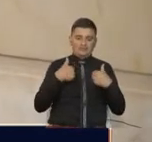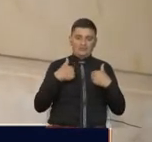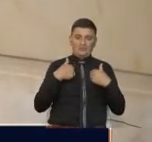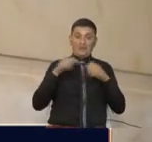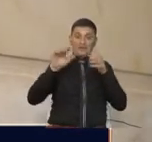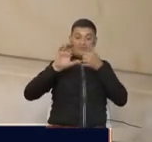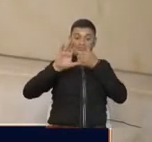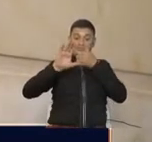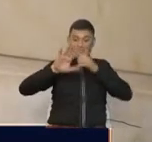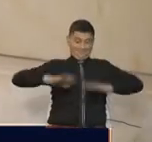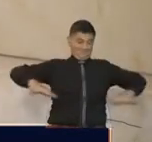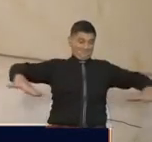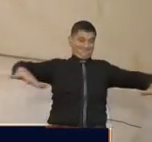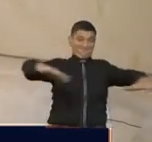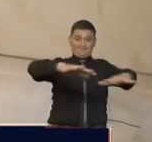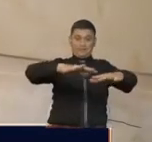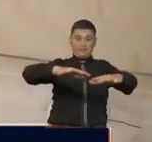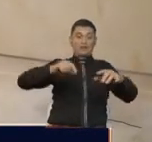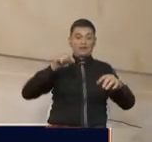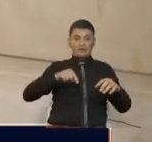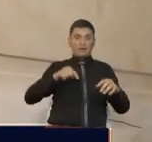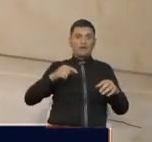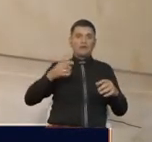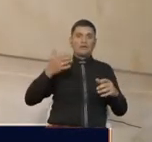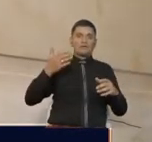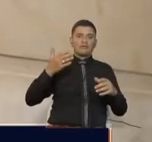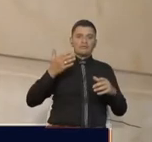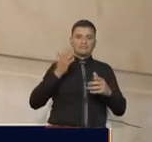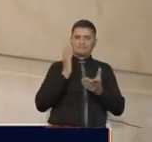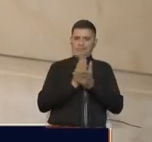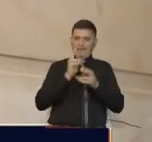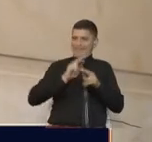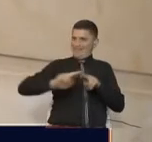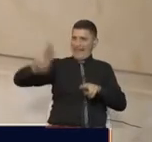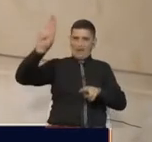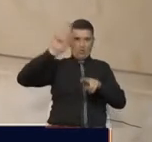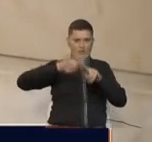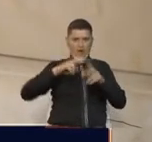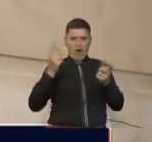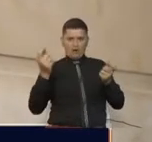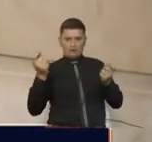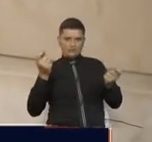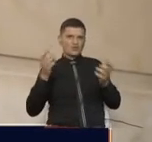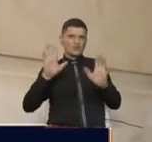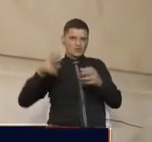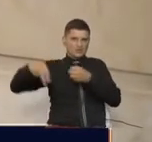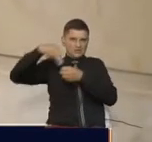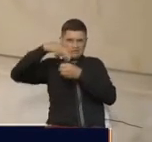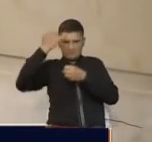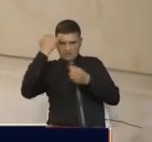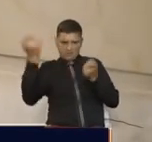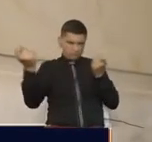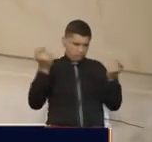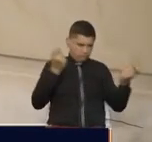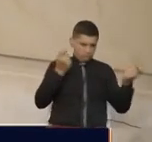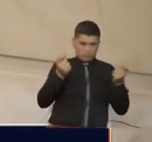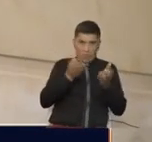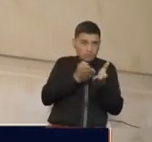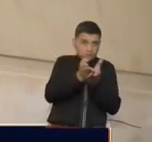si bien hubiese estado en su estado natural, como lo administraron los indígenas en algún